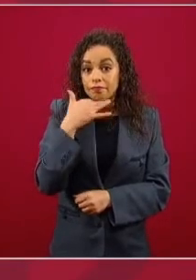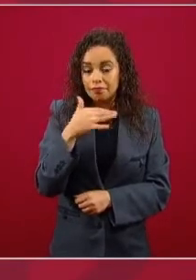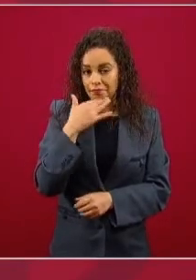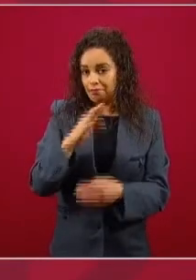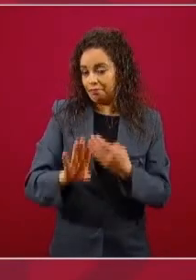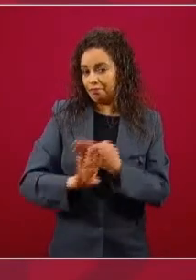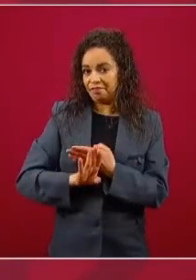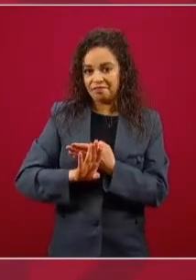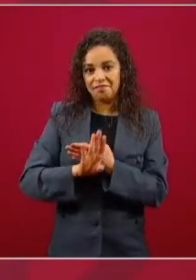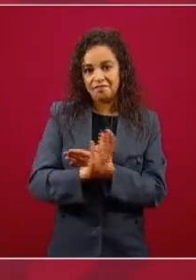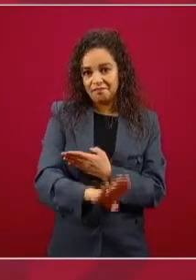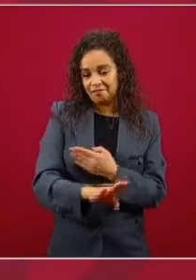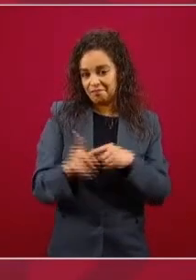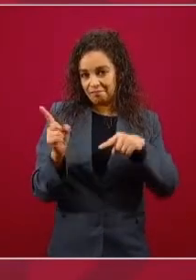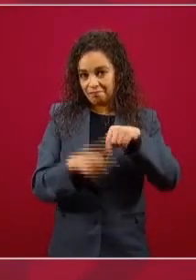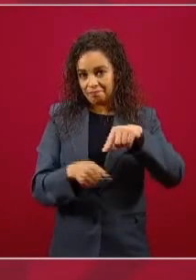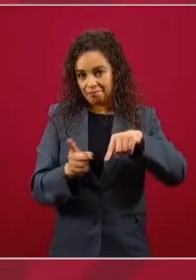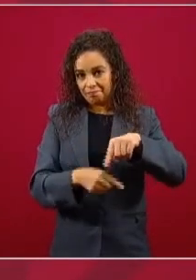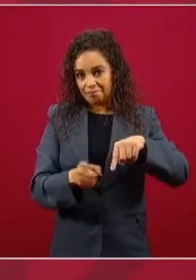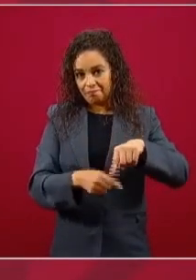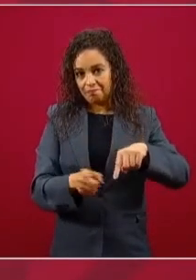estos actos